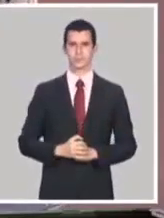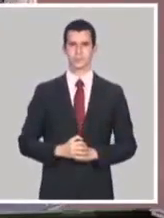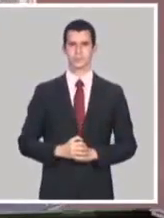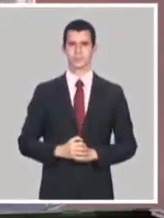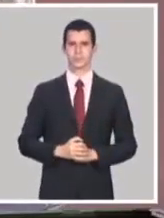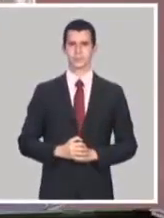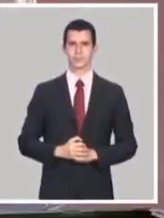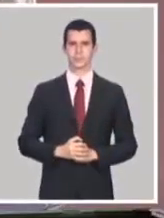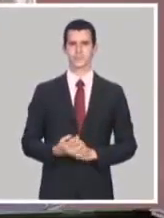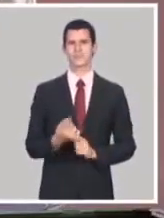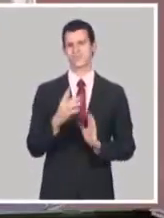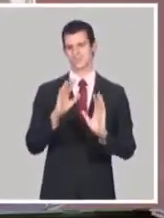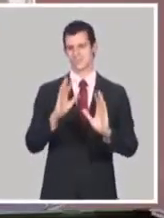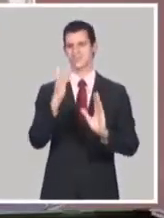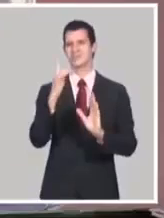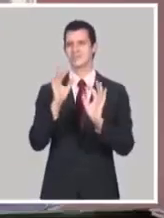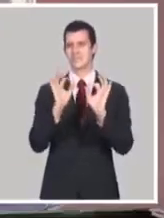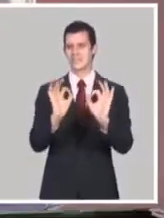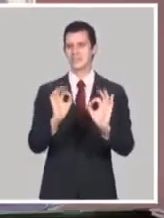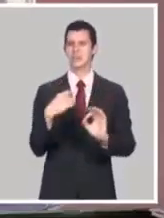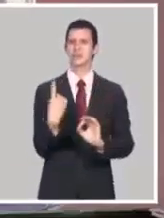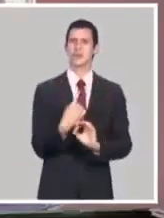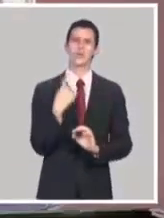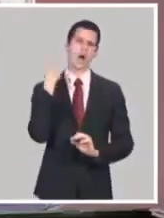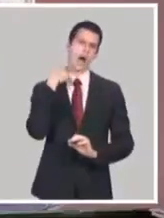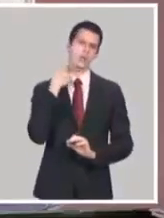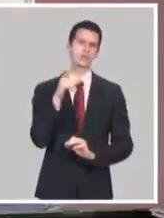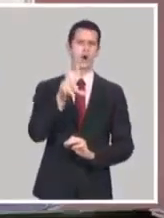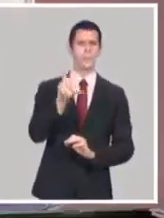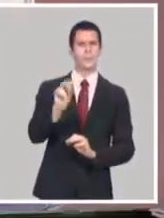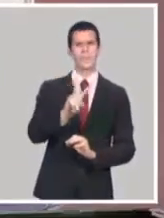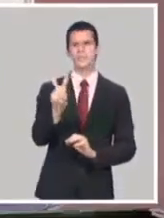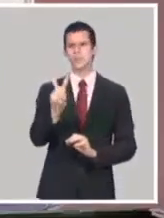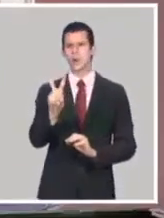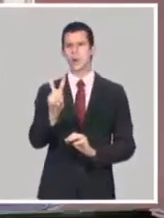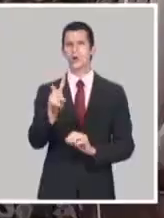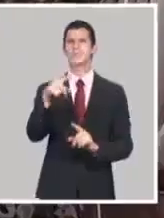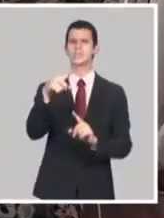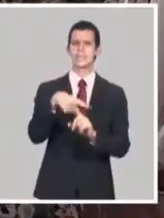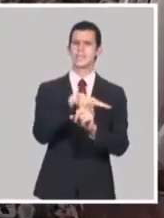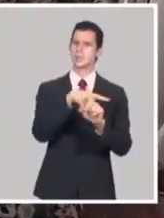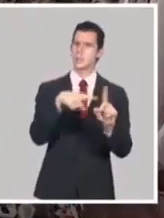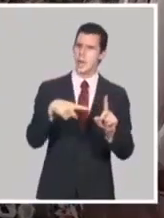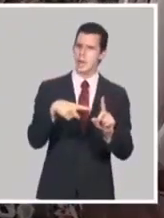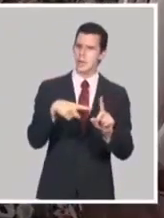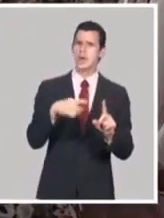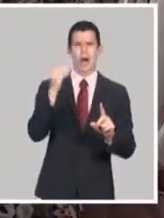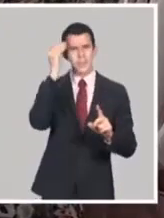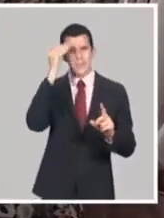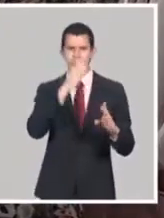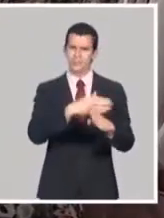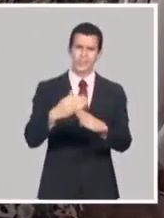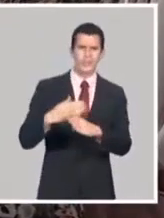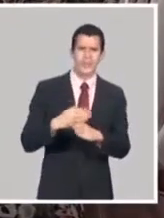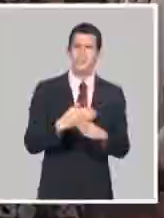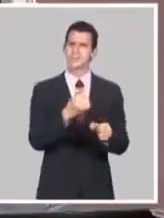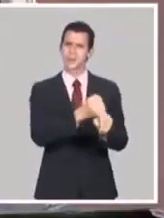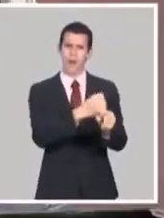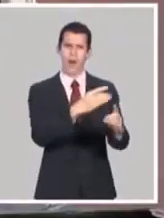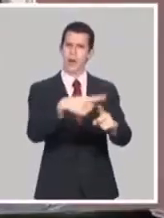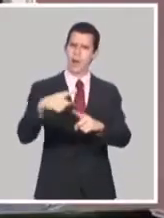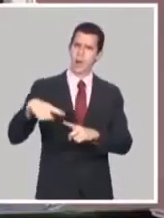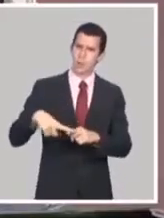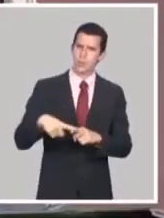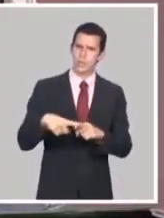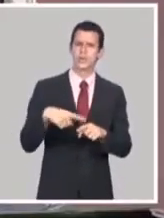2022 vamos a tener dos graduaciones de la enseñanza técnico-profesional una graduación en el mes de marzo para